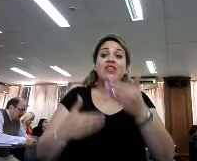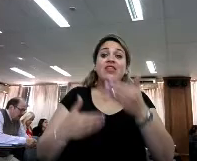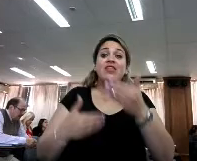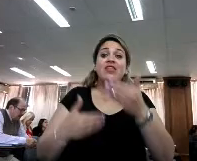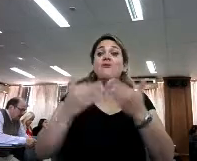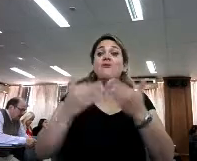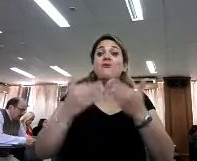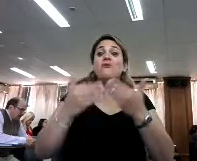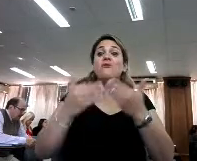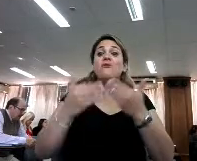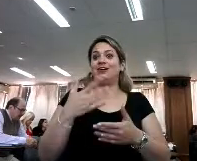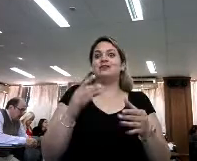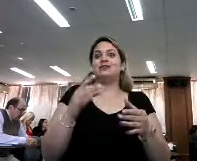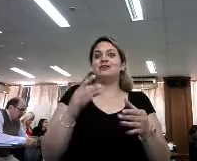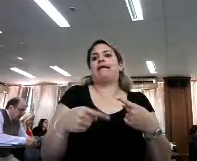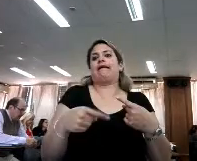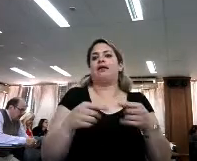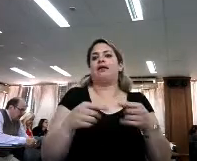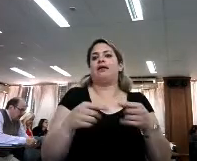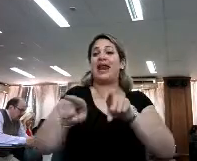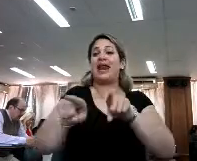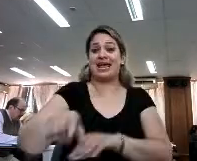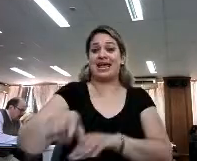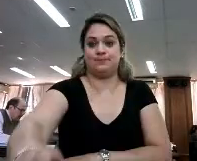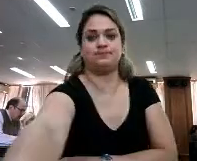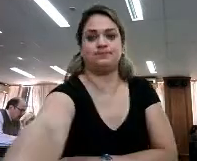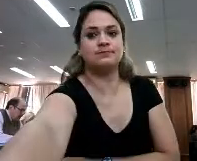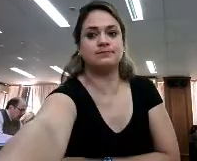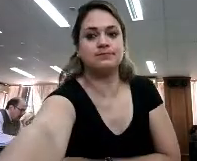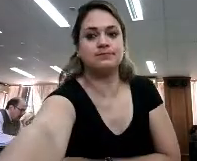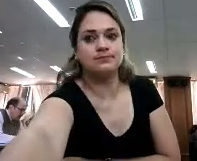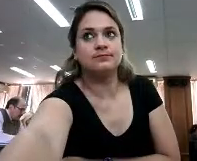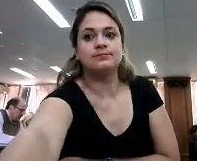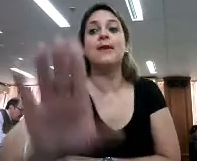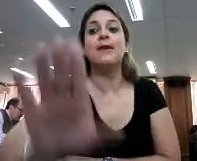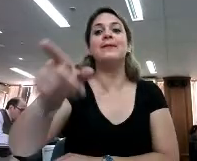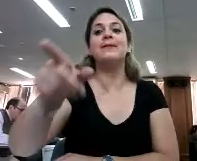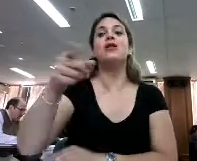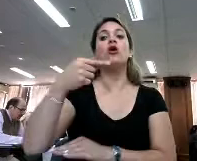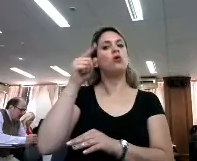internet claramente, para efectos educativos, ¿no? Ojo.